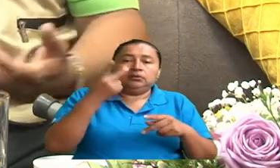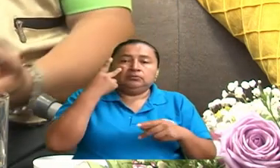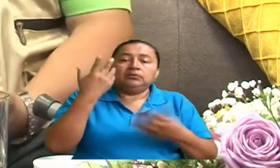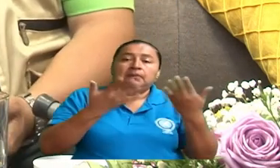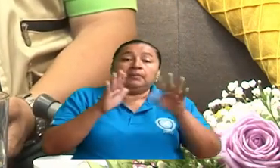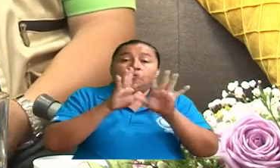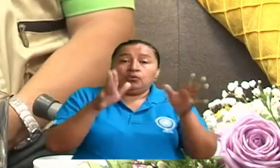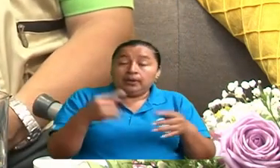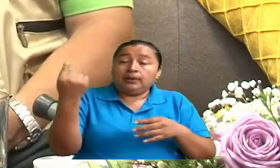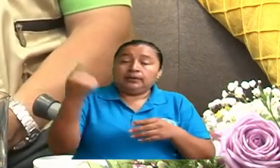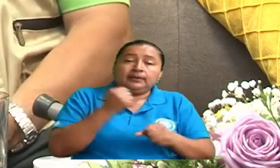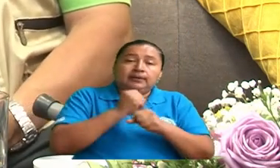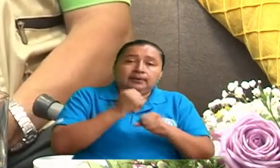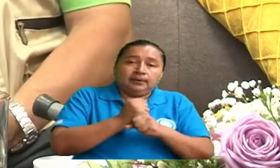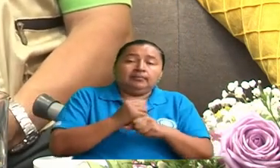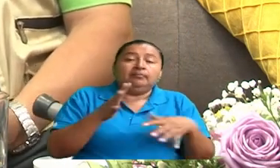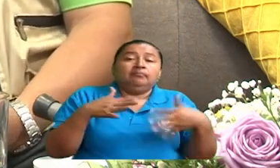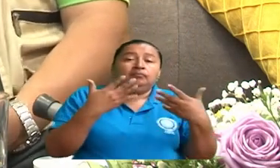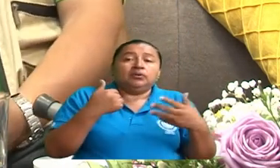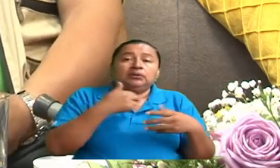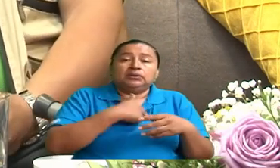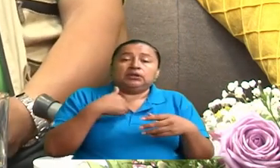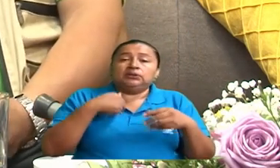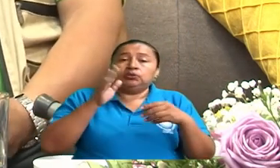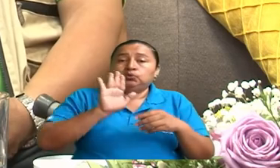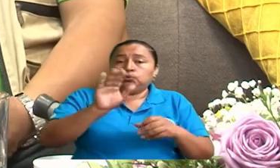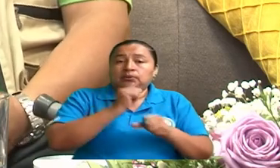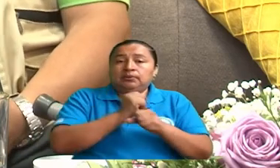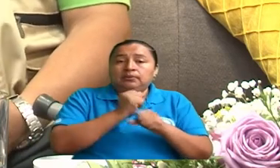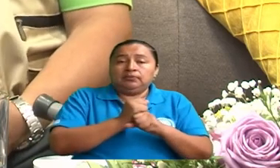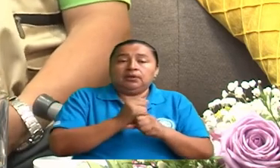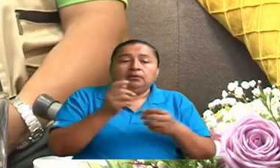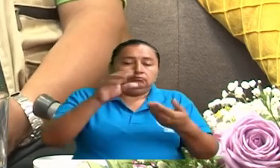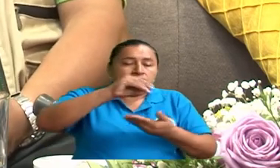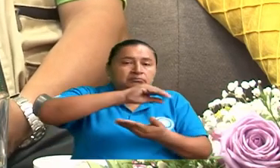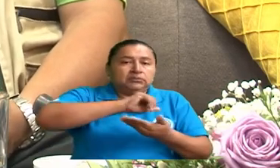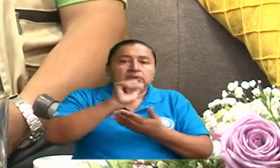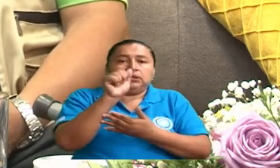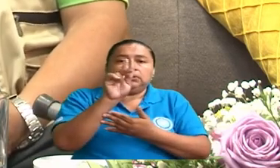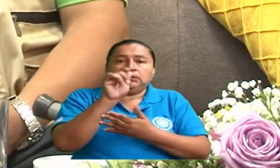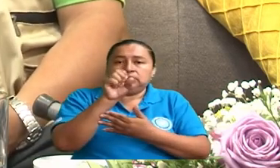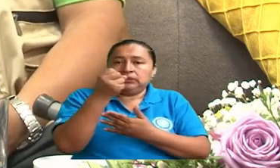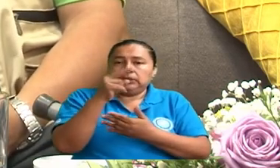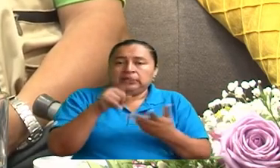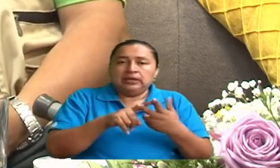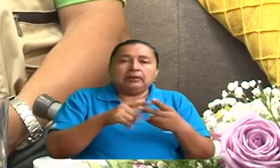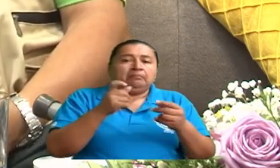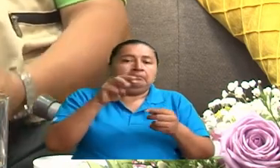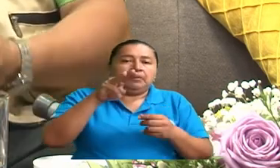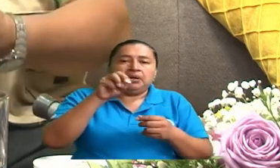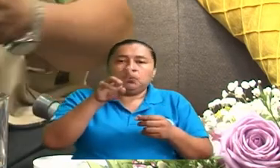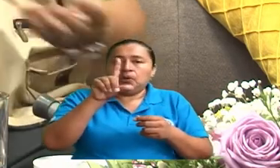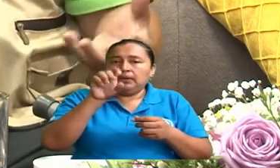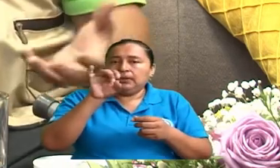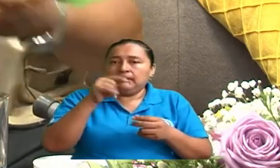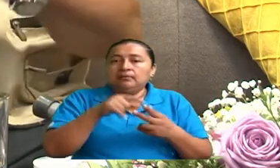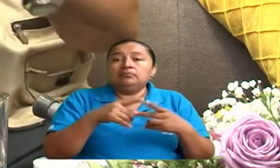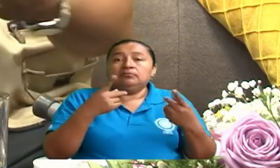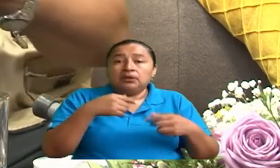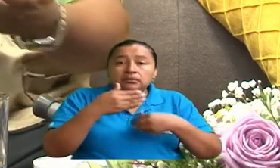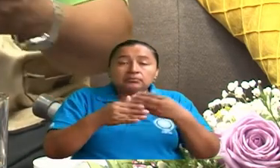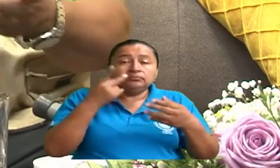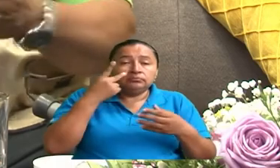mujeres protagonistas, claro que, sí. que están haciendo artesanía, que están haciendo manualidades, ¿verdad? Que lo que pasa es que